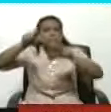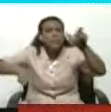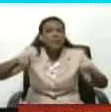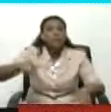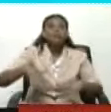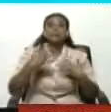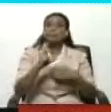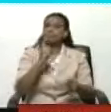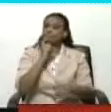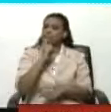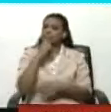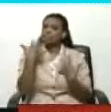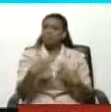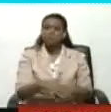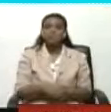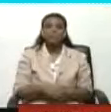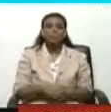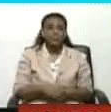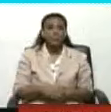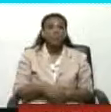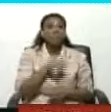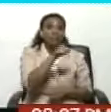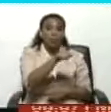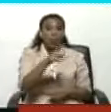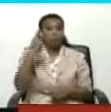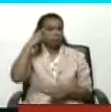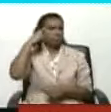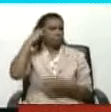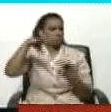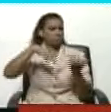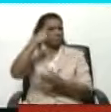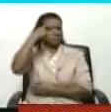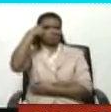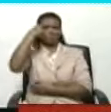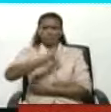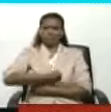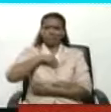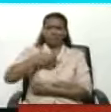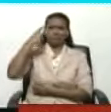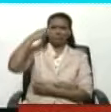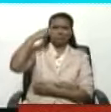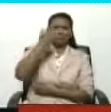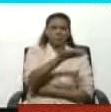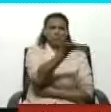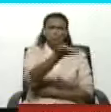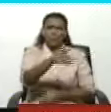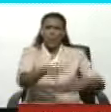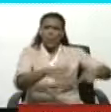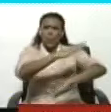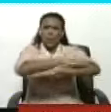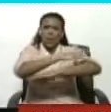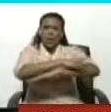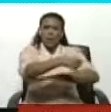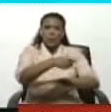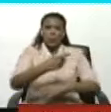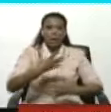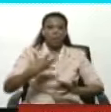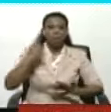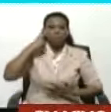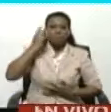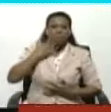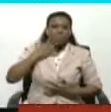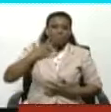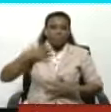mala. Y que está loca. Están locos por la silla de Miraflores.